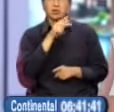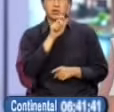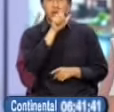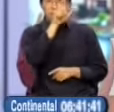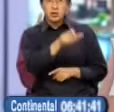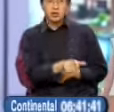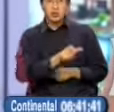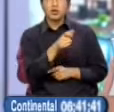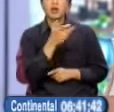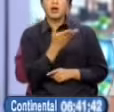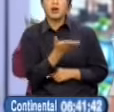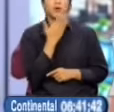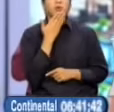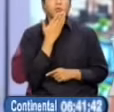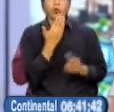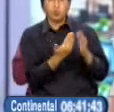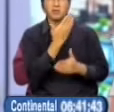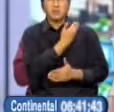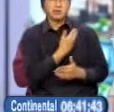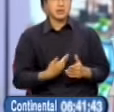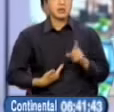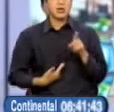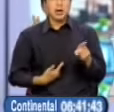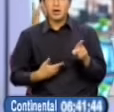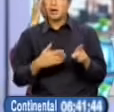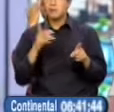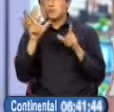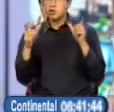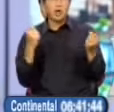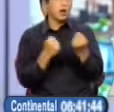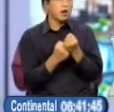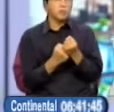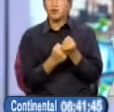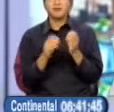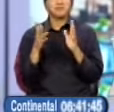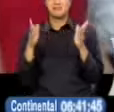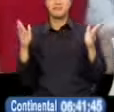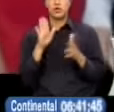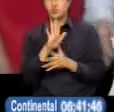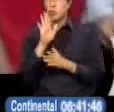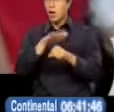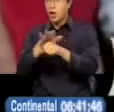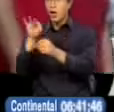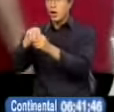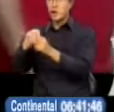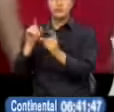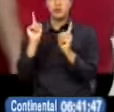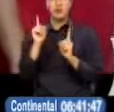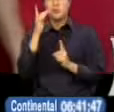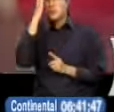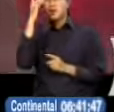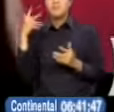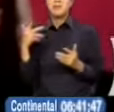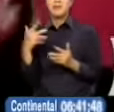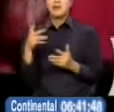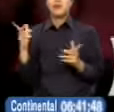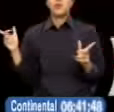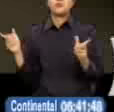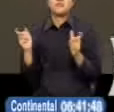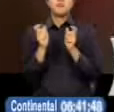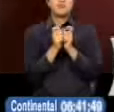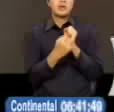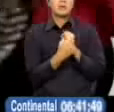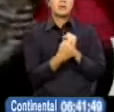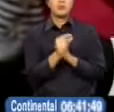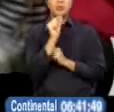atreve a convocar porque sabe que así probablemente no tendría el apoyo que necesita para formar gobierno pero además se ve venir el ataque hacia la otra figura